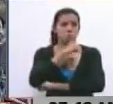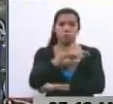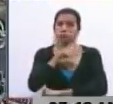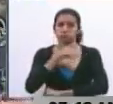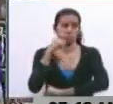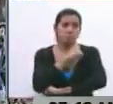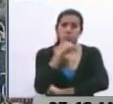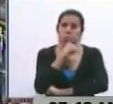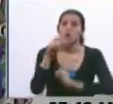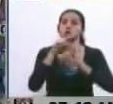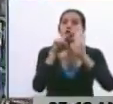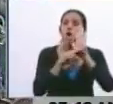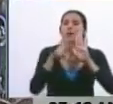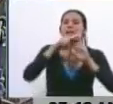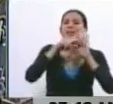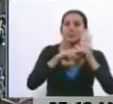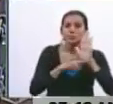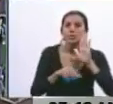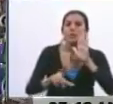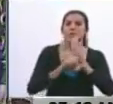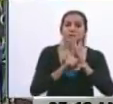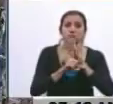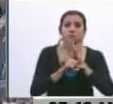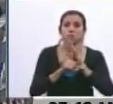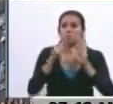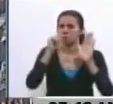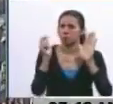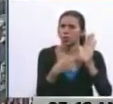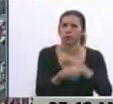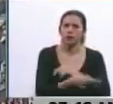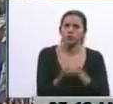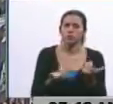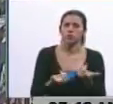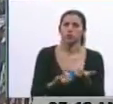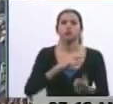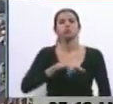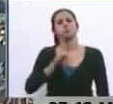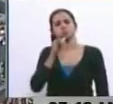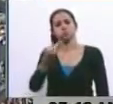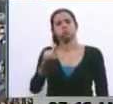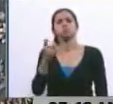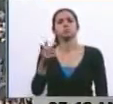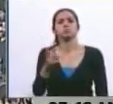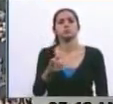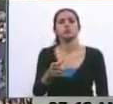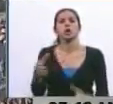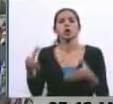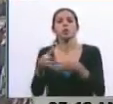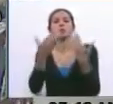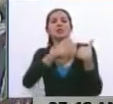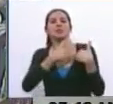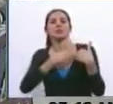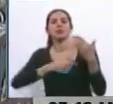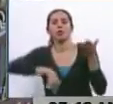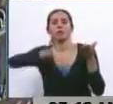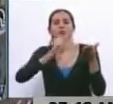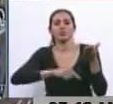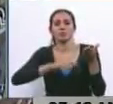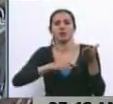las normas, al reglamento y a las leyes. Entonces nosotros hicimos una denuncia. La comisión de firmas que preside Jorge